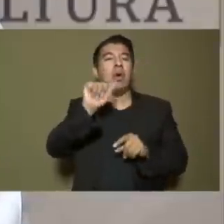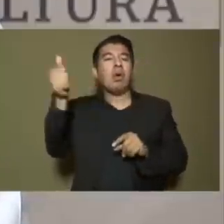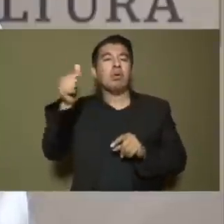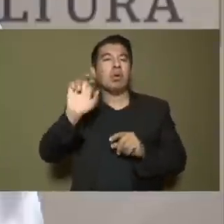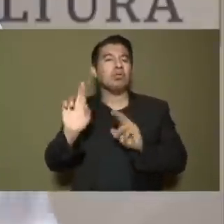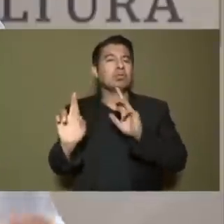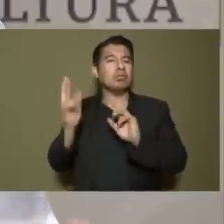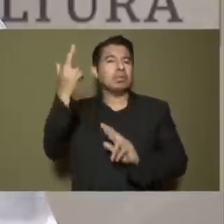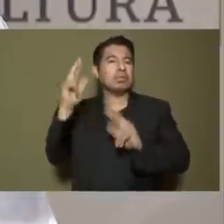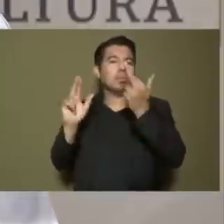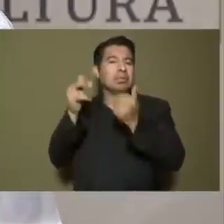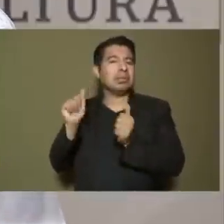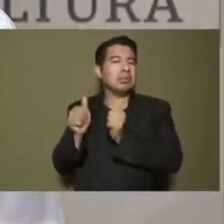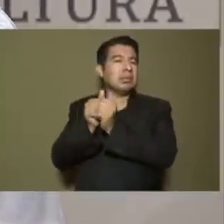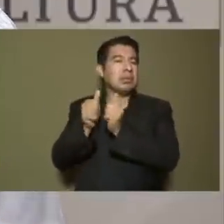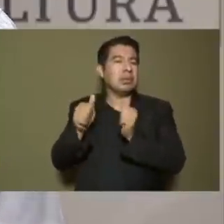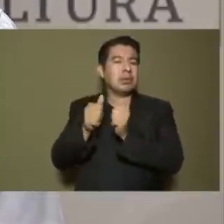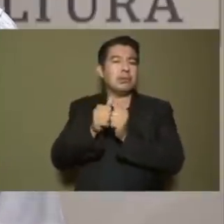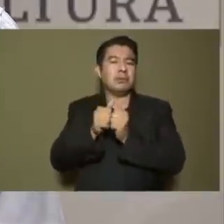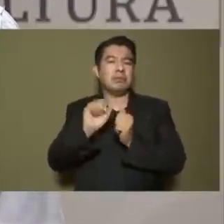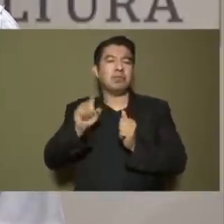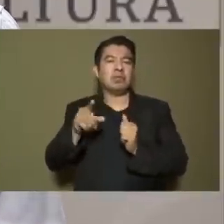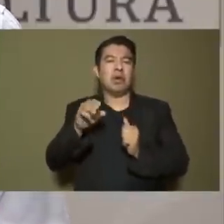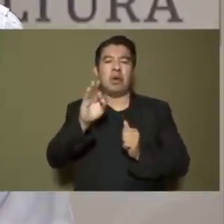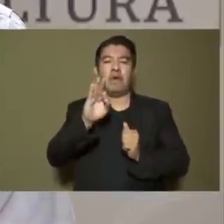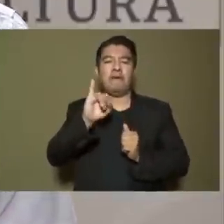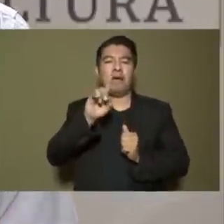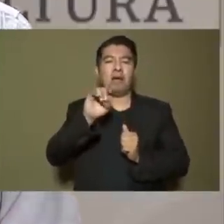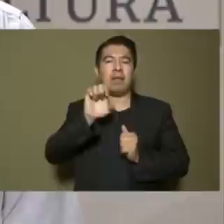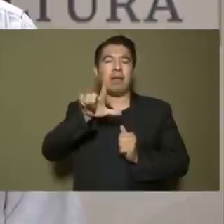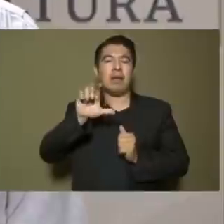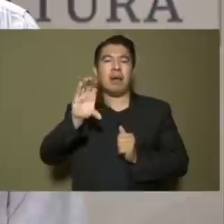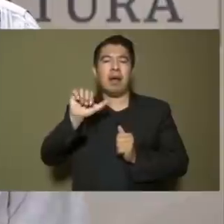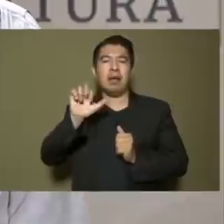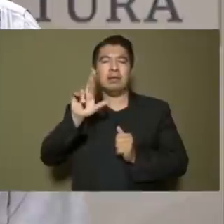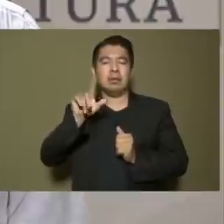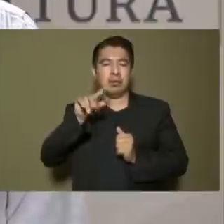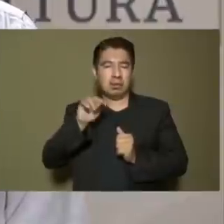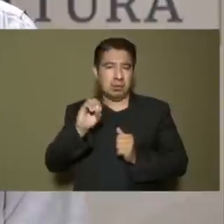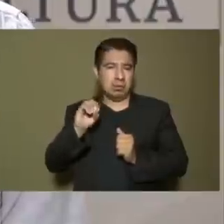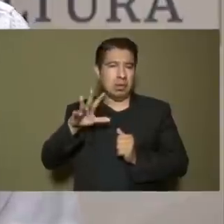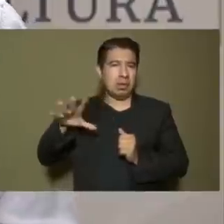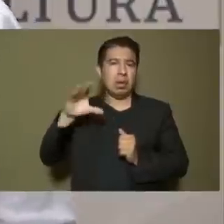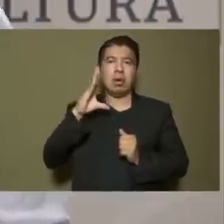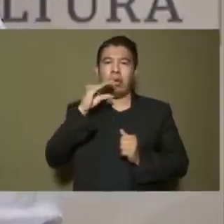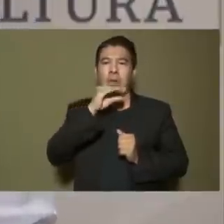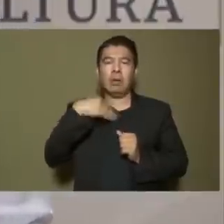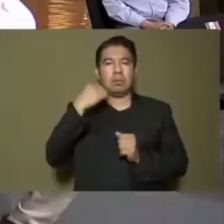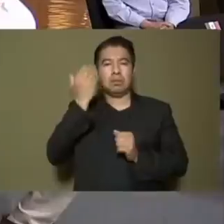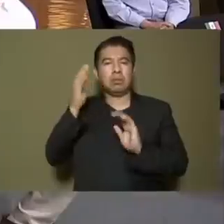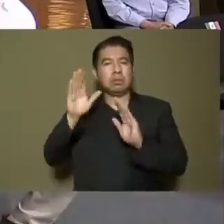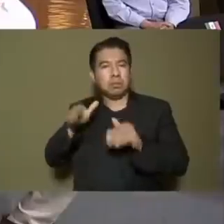a Cuba en el Granma. Antes de eso,